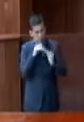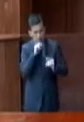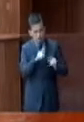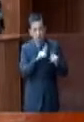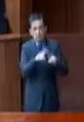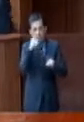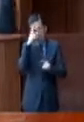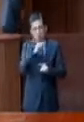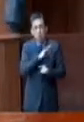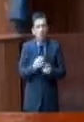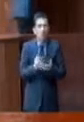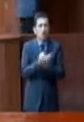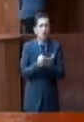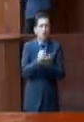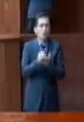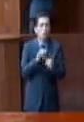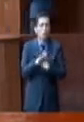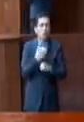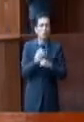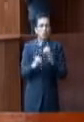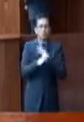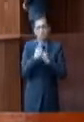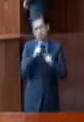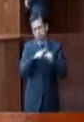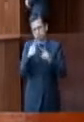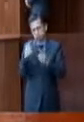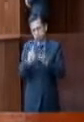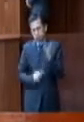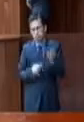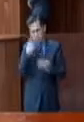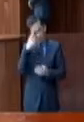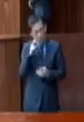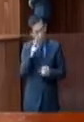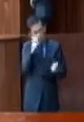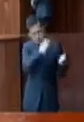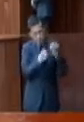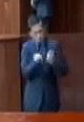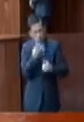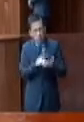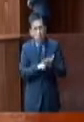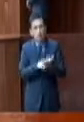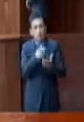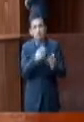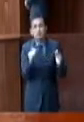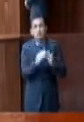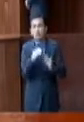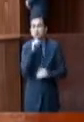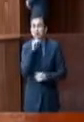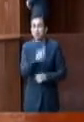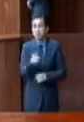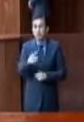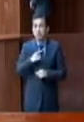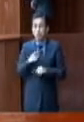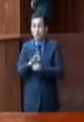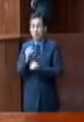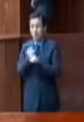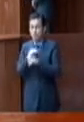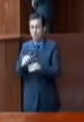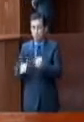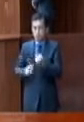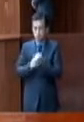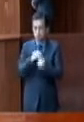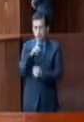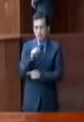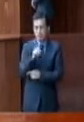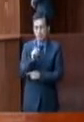obtener a partir de sus protecciones mercantiles entre otras además de la información está respaldada en la información publicada por reforma y una extractora